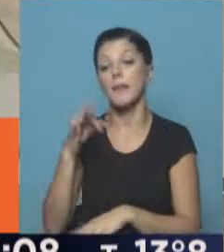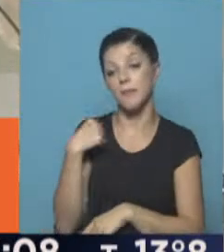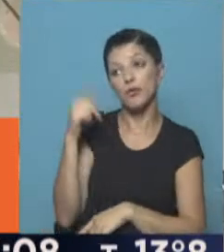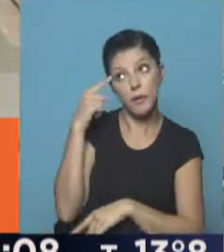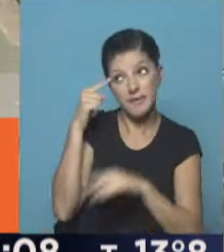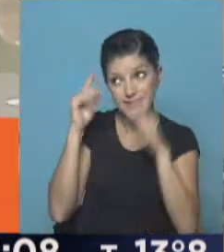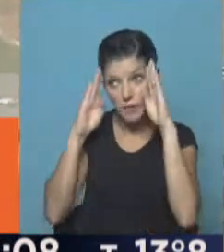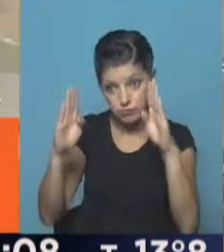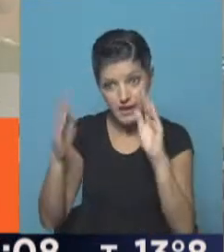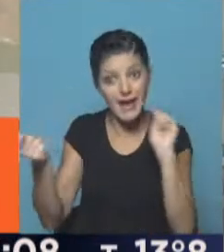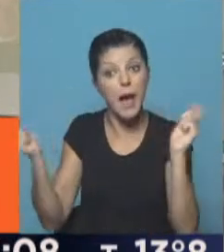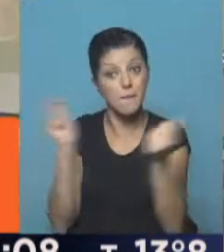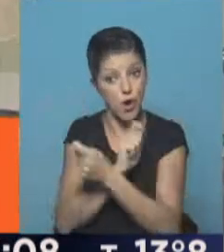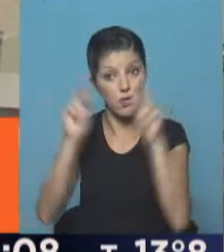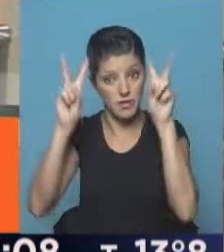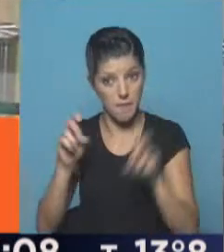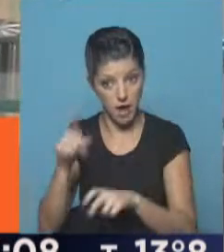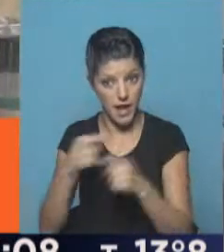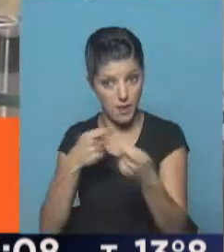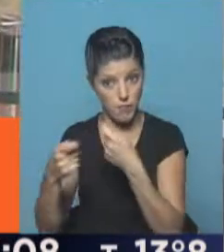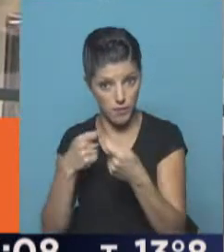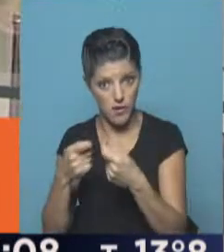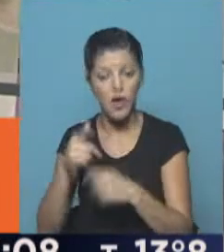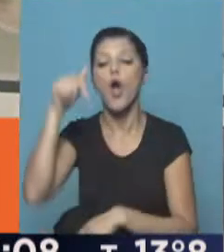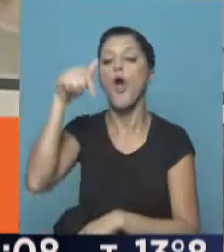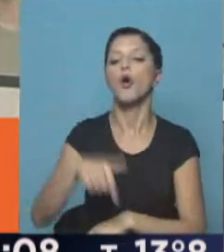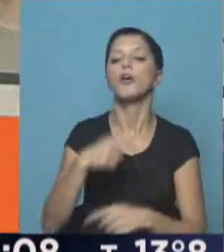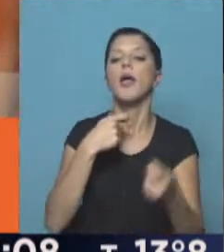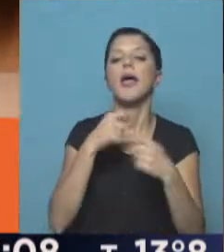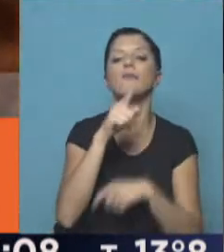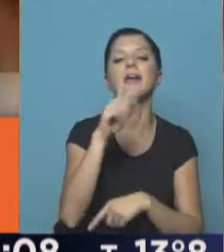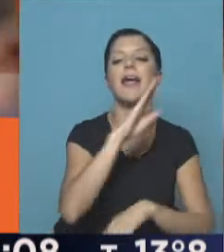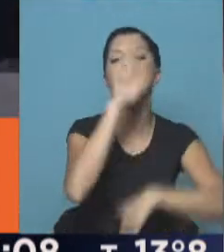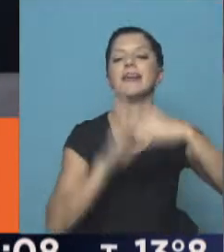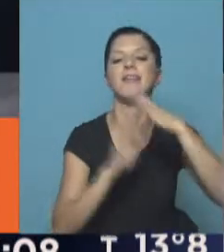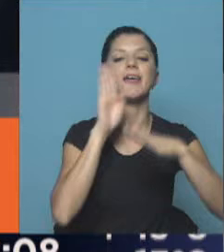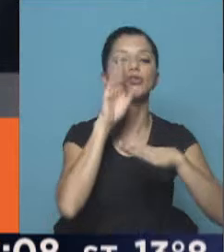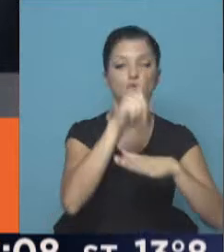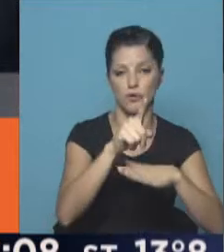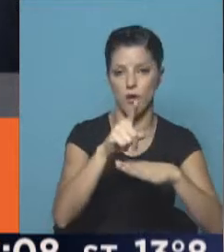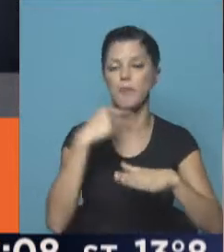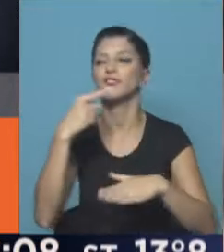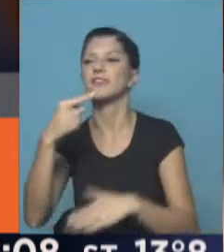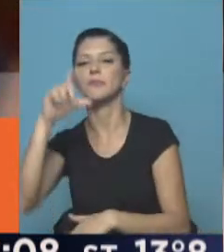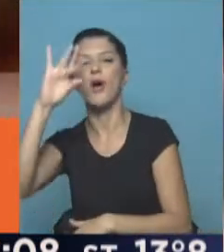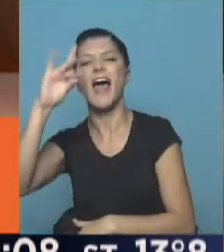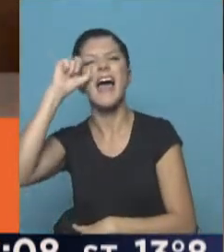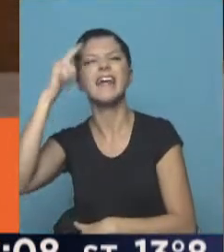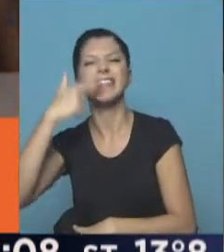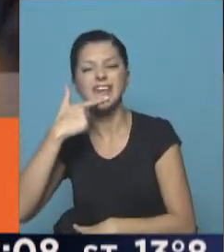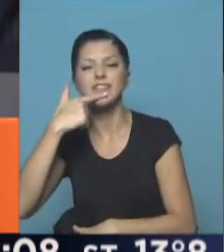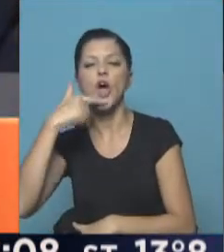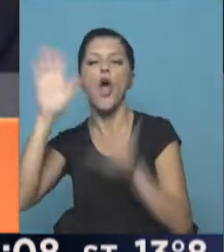nota. Hoy no comanda más la globalización Estados Unidos, por eso el desorden mundial. El momento del orden mundial